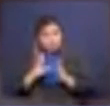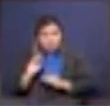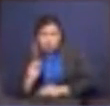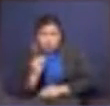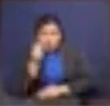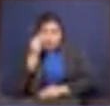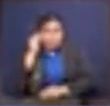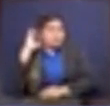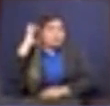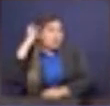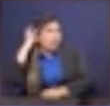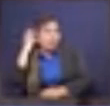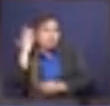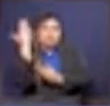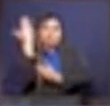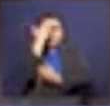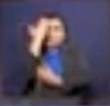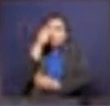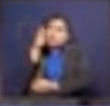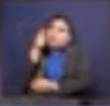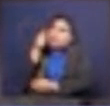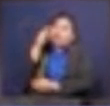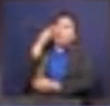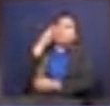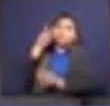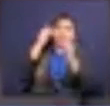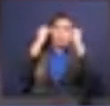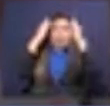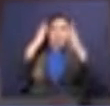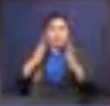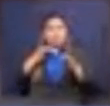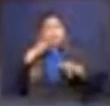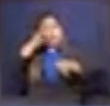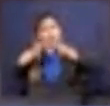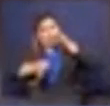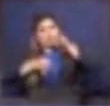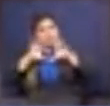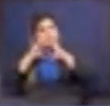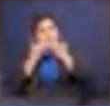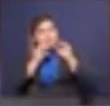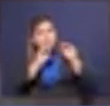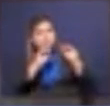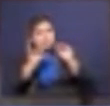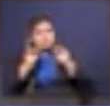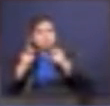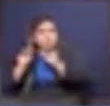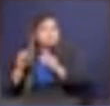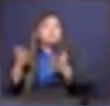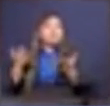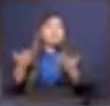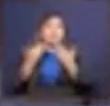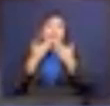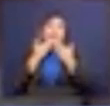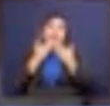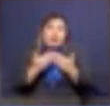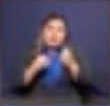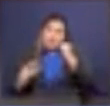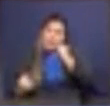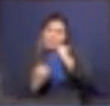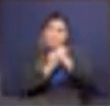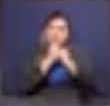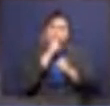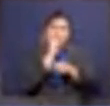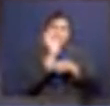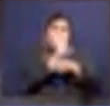radio y teleclases, gracias a una alianza con 8 canales